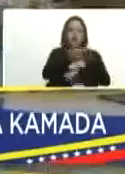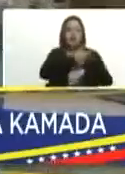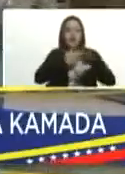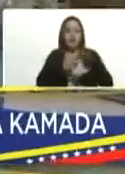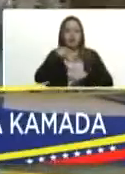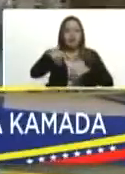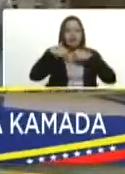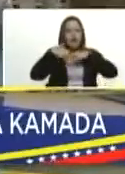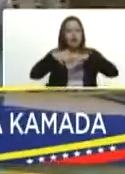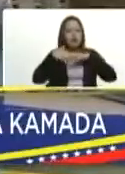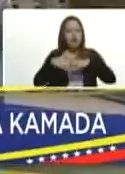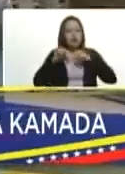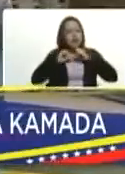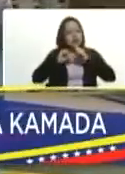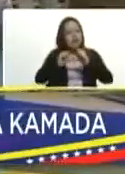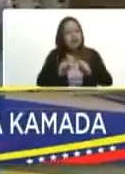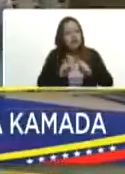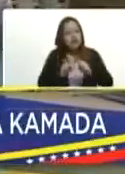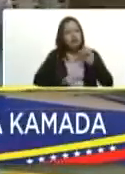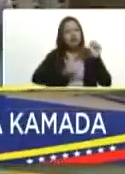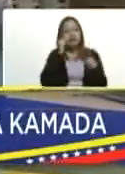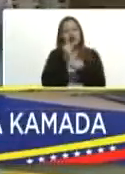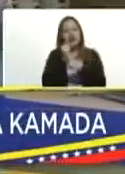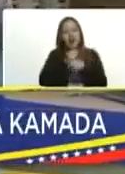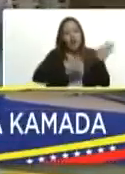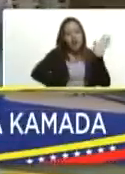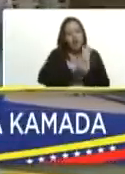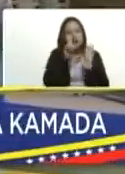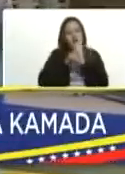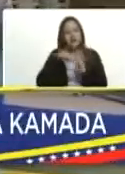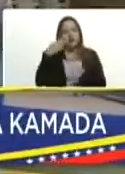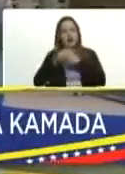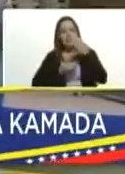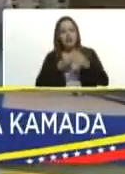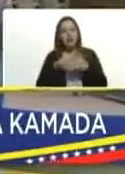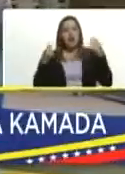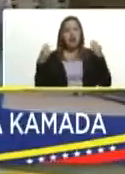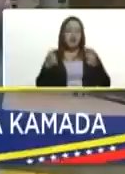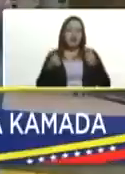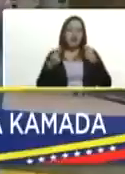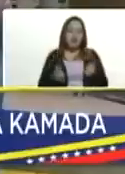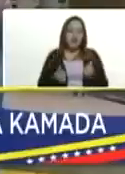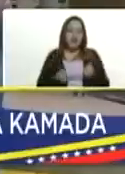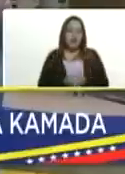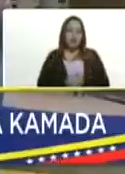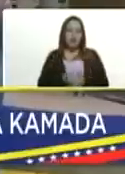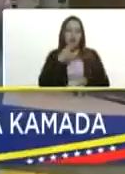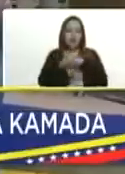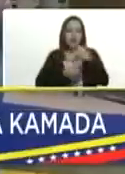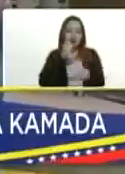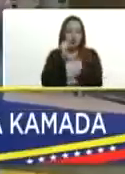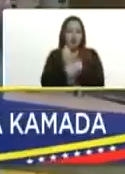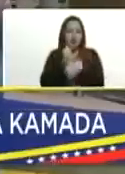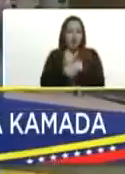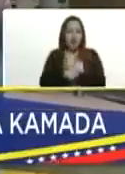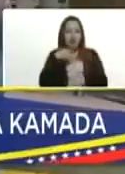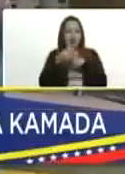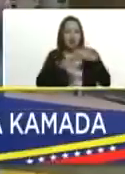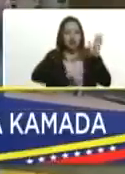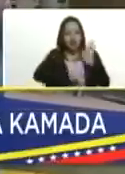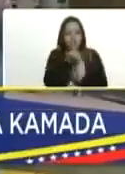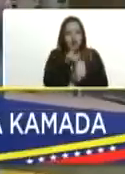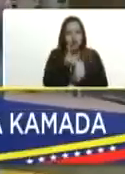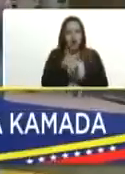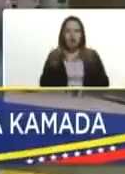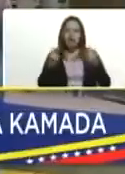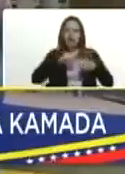estas empresas siguen totalmente operativas, produciendo, activadas, generando empleo y generando producción. Muchas de